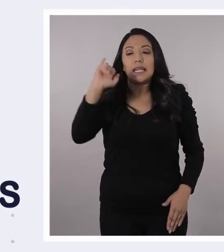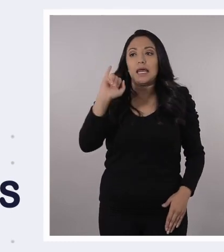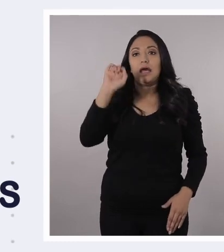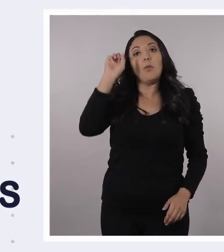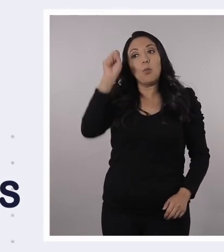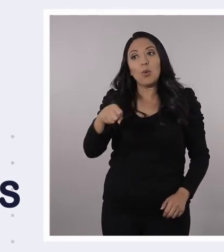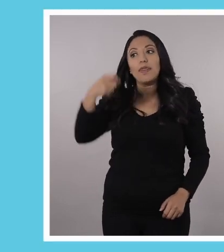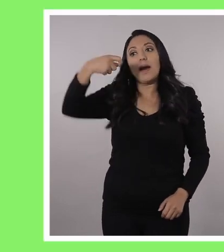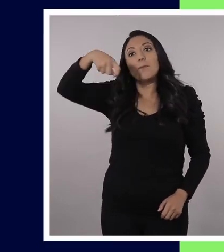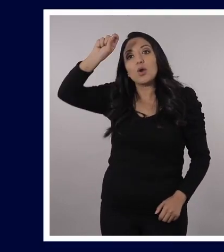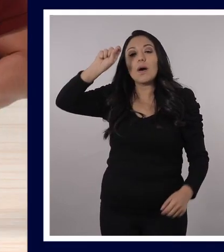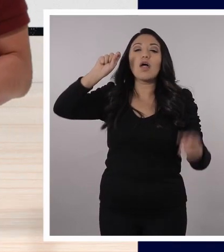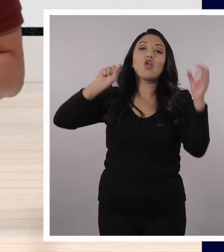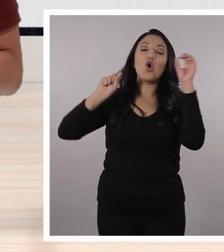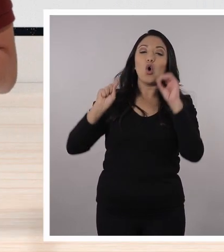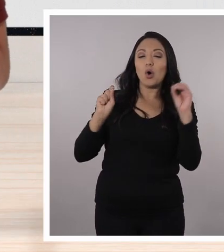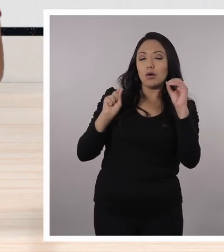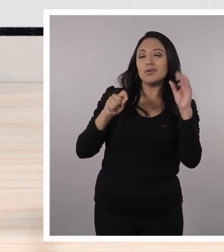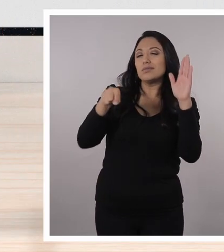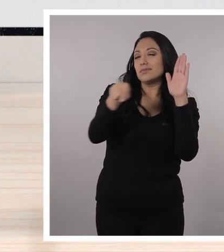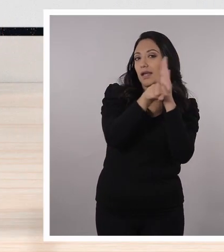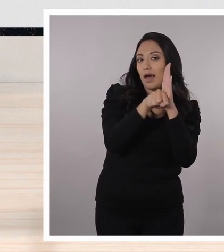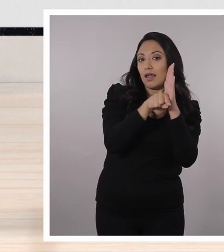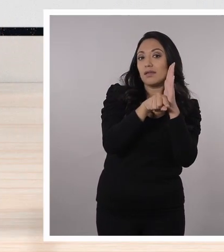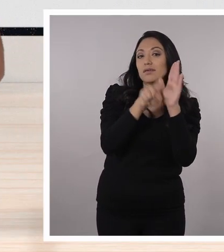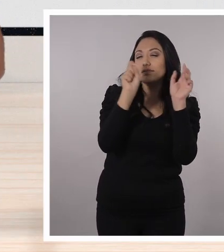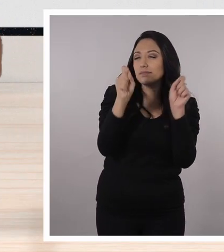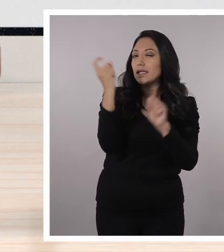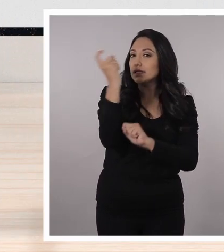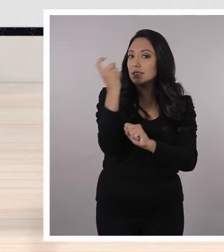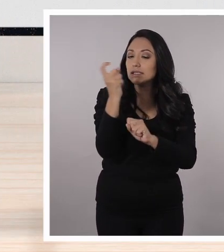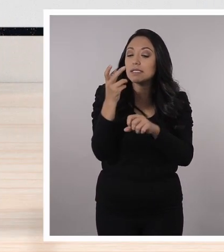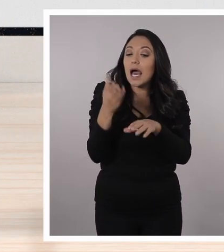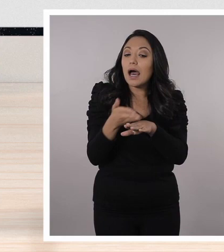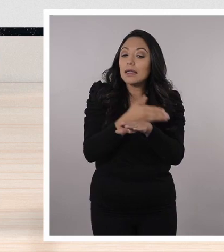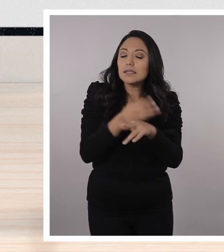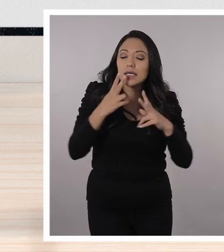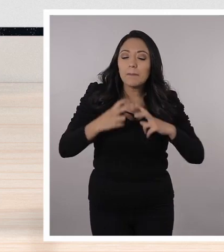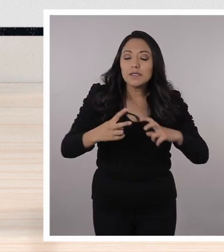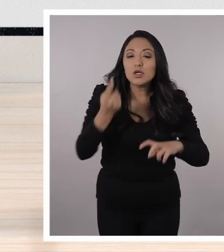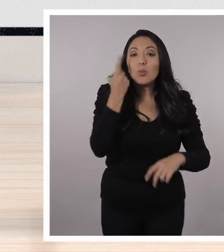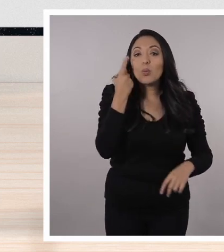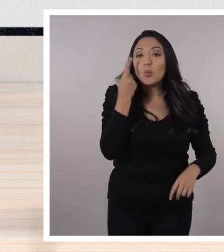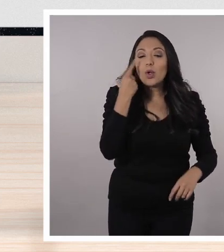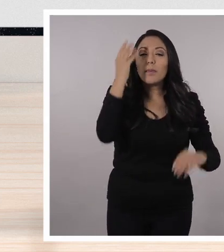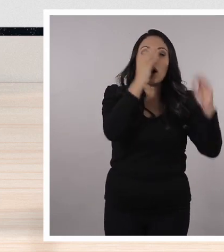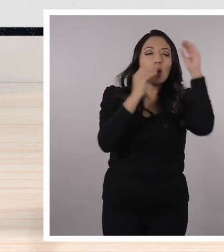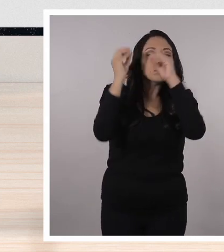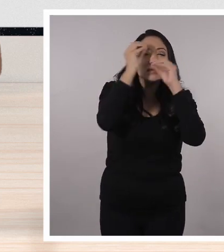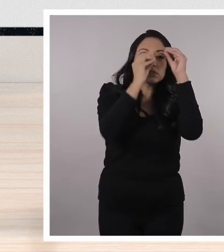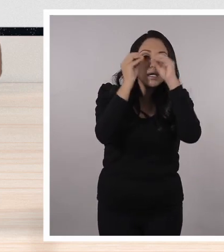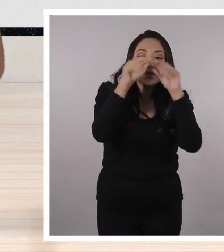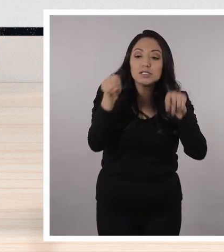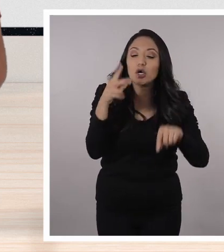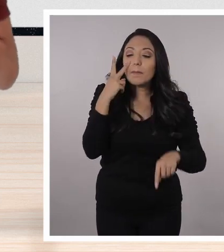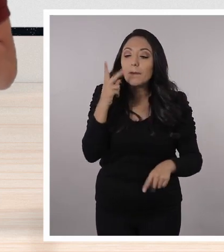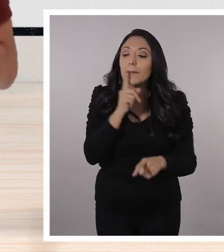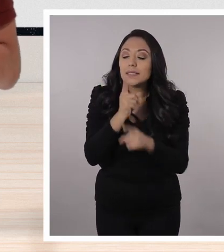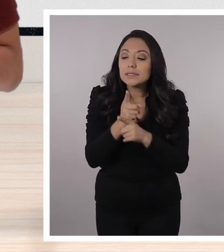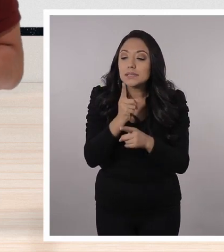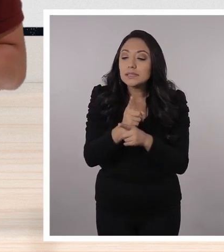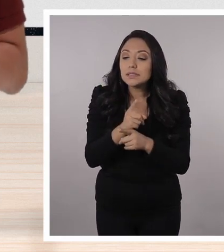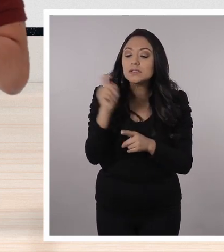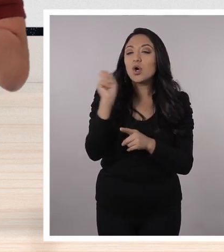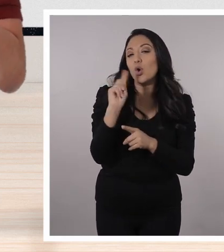nosotros podemos hacer a un determinado elemento, pero que siempre necesita tener una experimentación para así